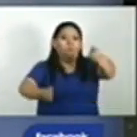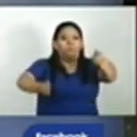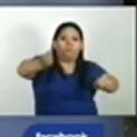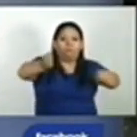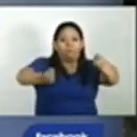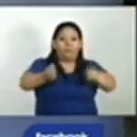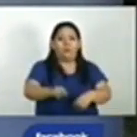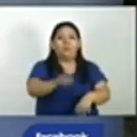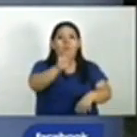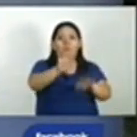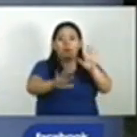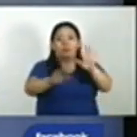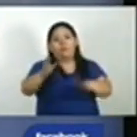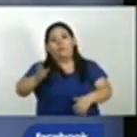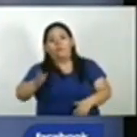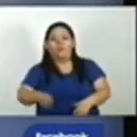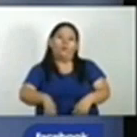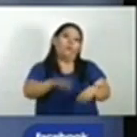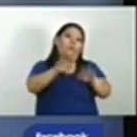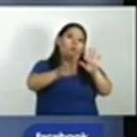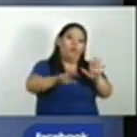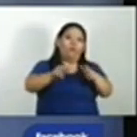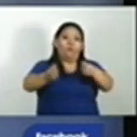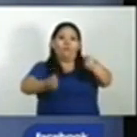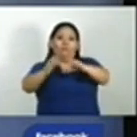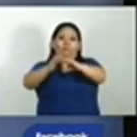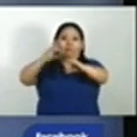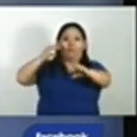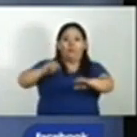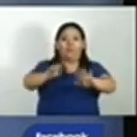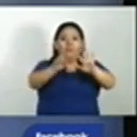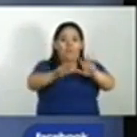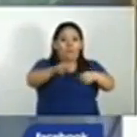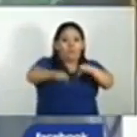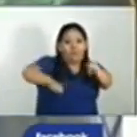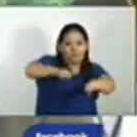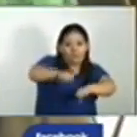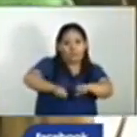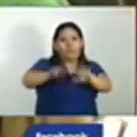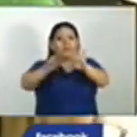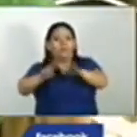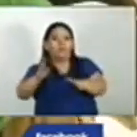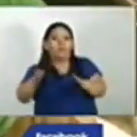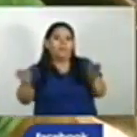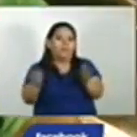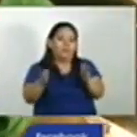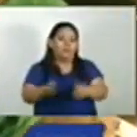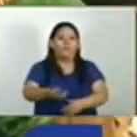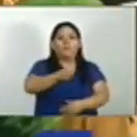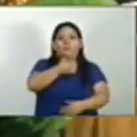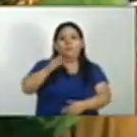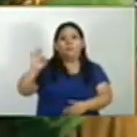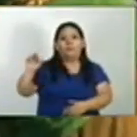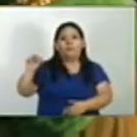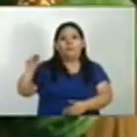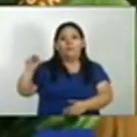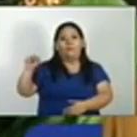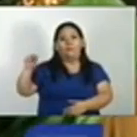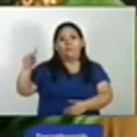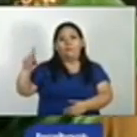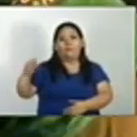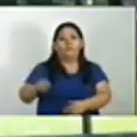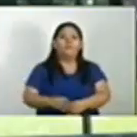10 autobuses, 8 cabezales, 7 bicicletas y 7 microbuses. Fernando Morales, Noticiero Hechos.